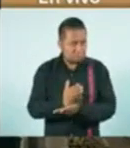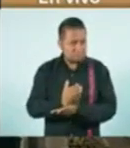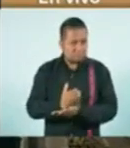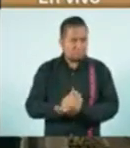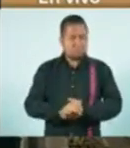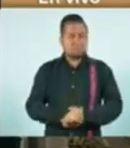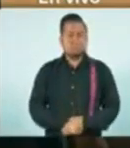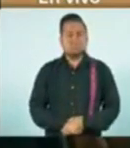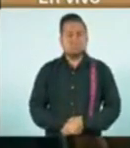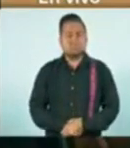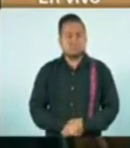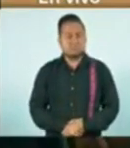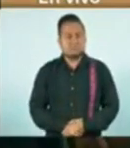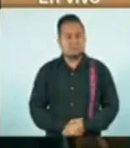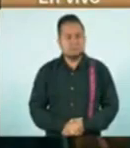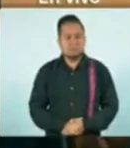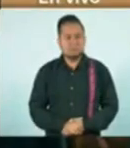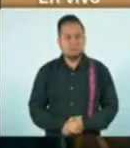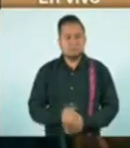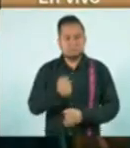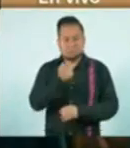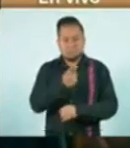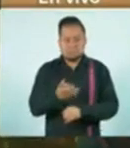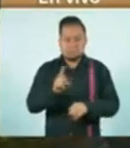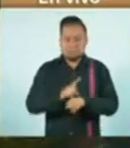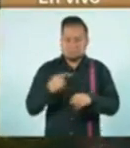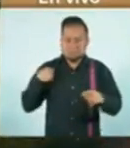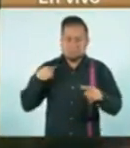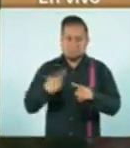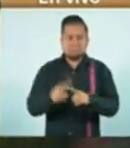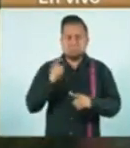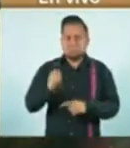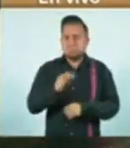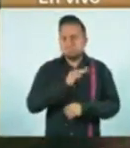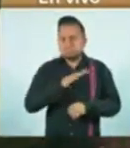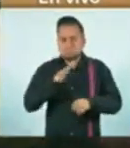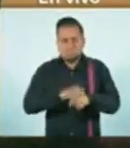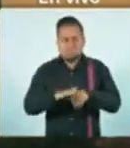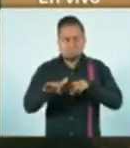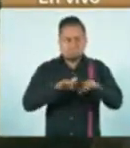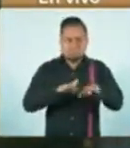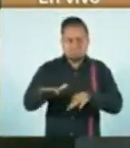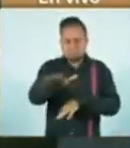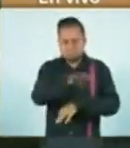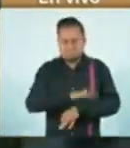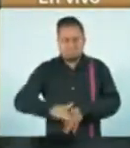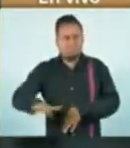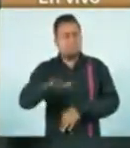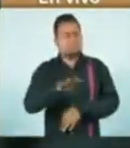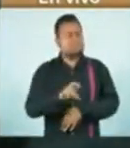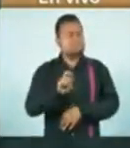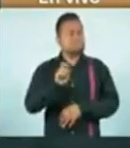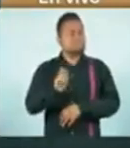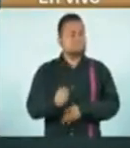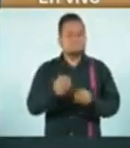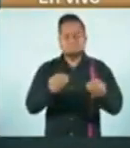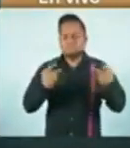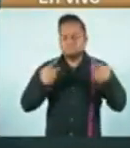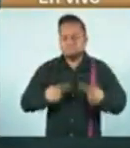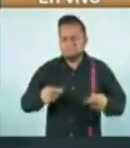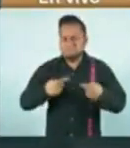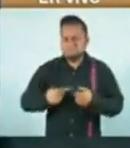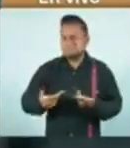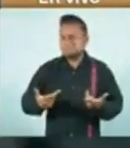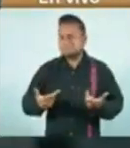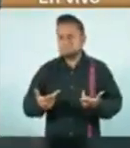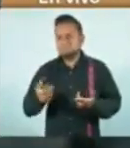yo creo que la tierra en estos días es de quien la ocupa. Más que trabajarla, porque hay mucha gente que trabaja su tierra,